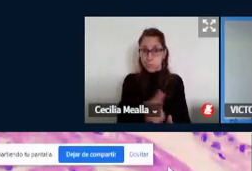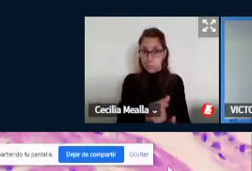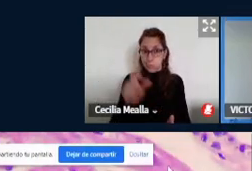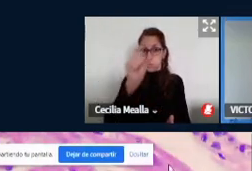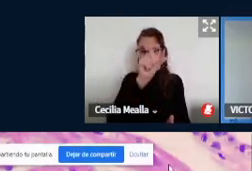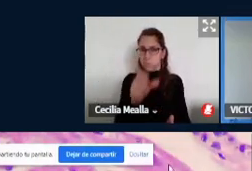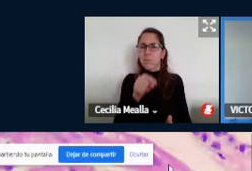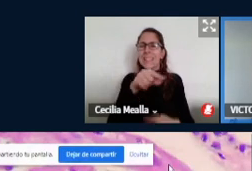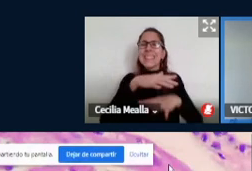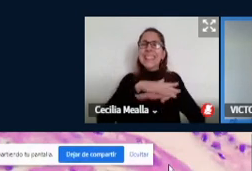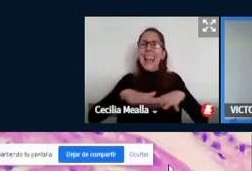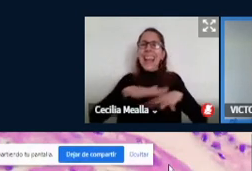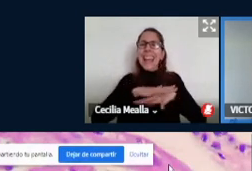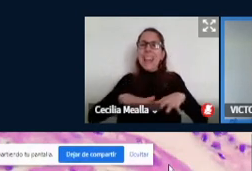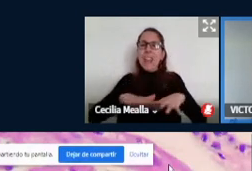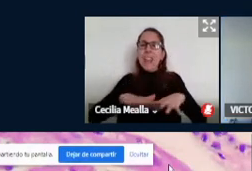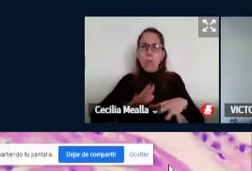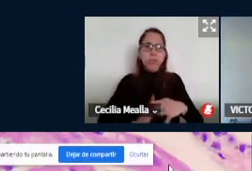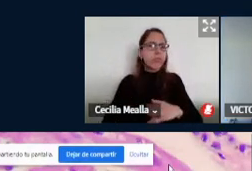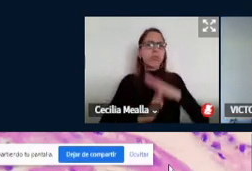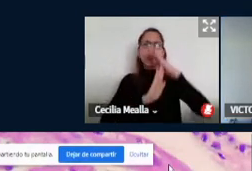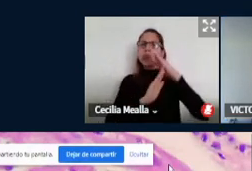tejido principal que lo forma?